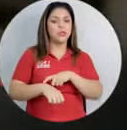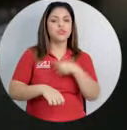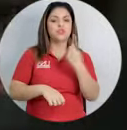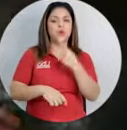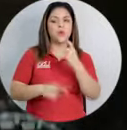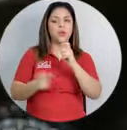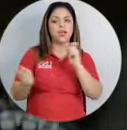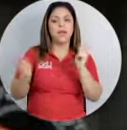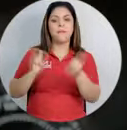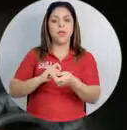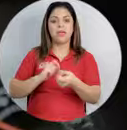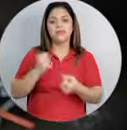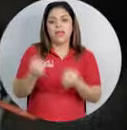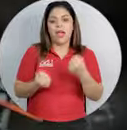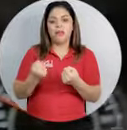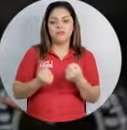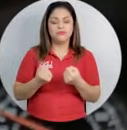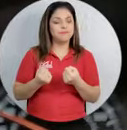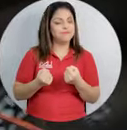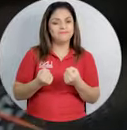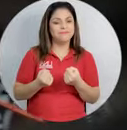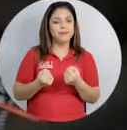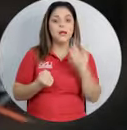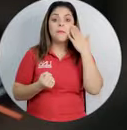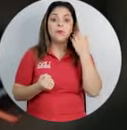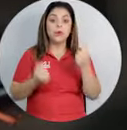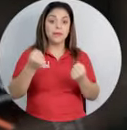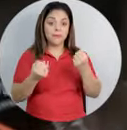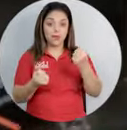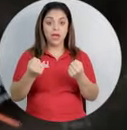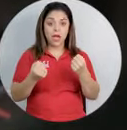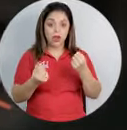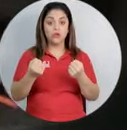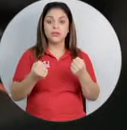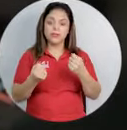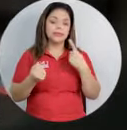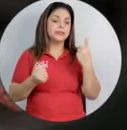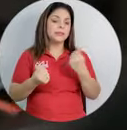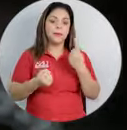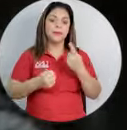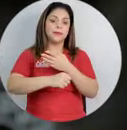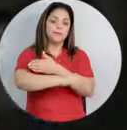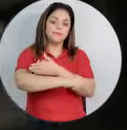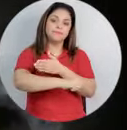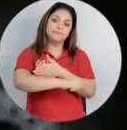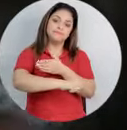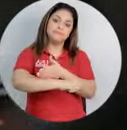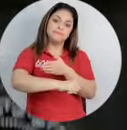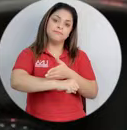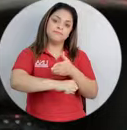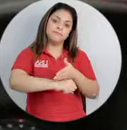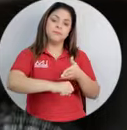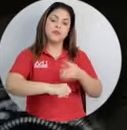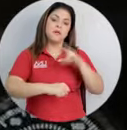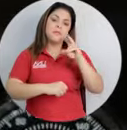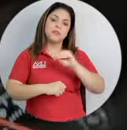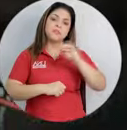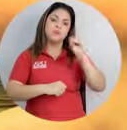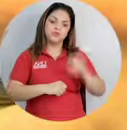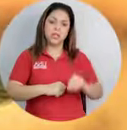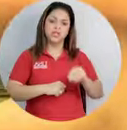es momento de llegar y hacer cambio en el caso del vehículo. ¿Por qué? Porque el vehículo se te va a ir depreciando a nivel